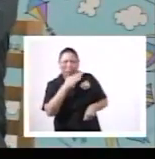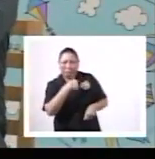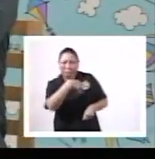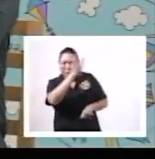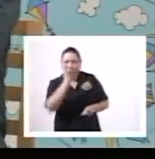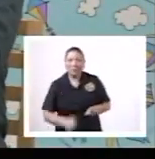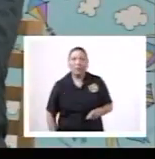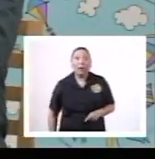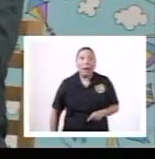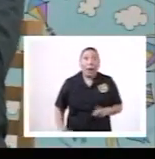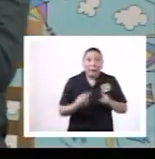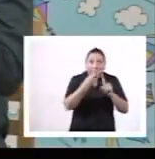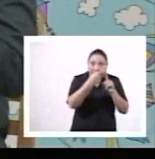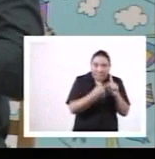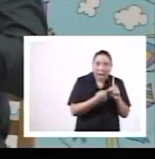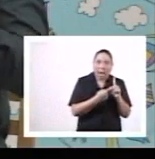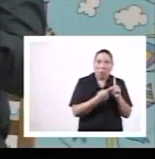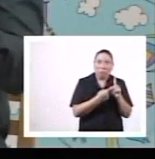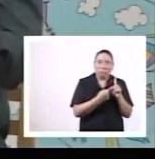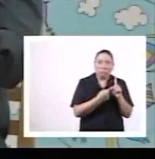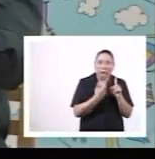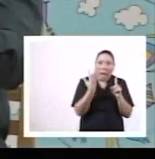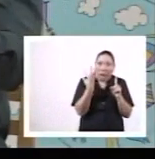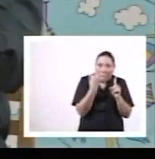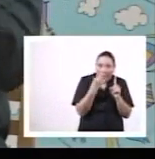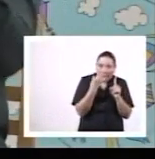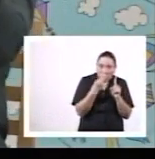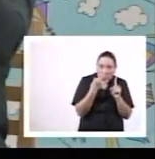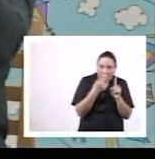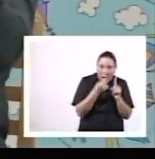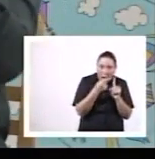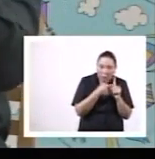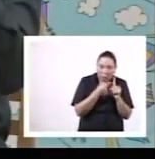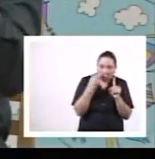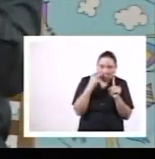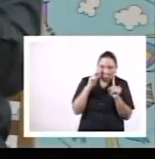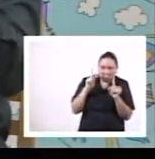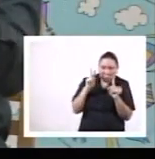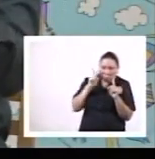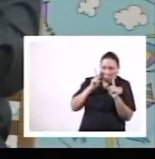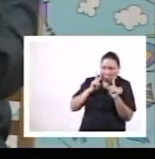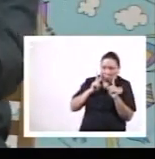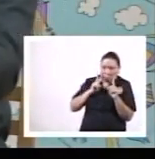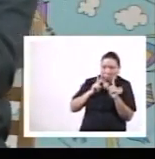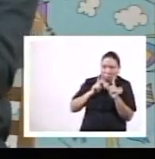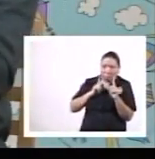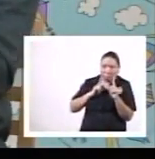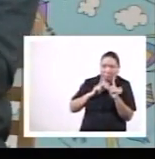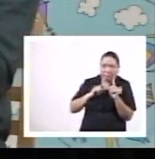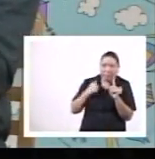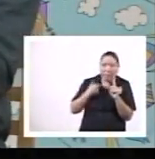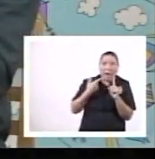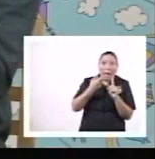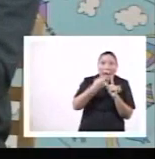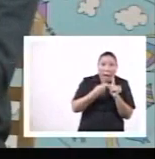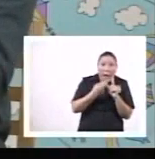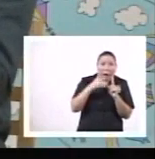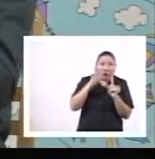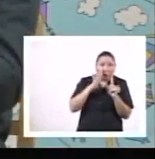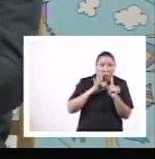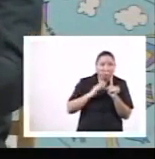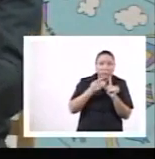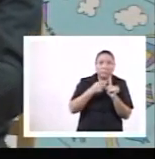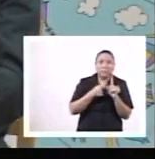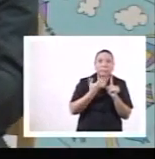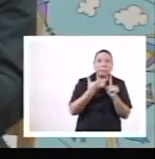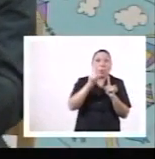ella agarró su barrilete, lo vio, derramó una lágrima. En el barrilete, en medio del